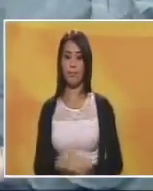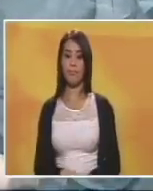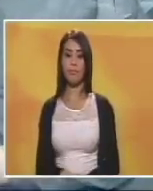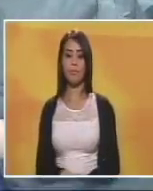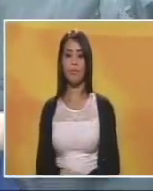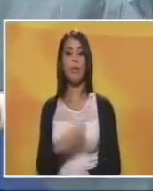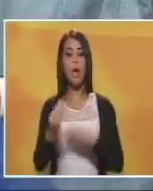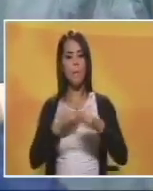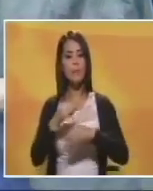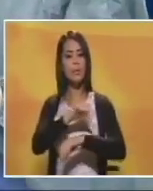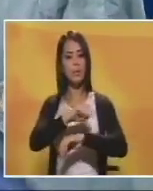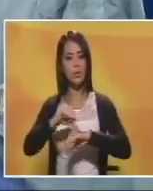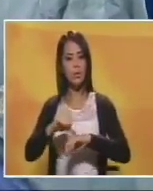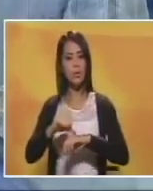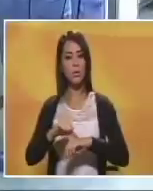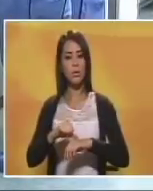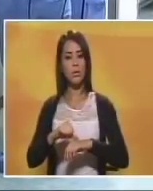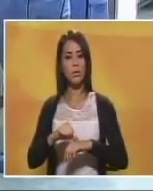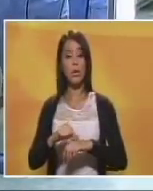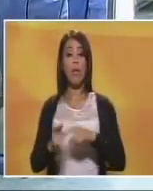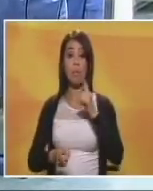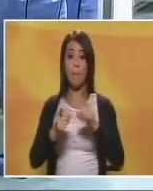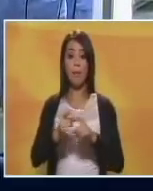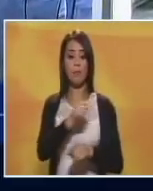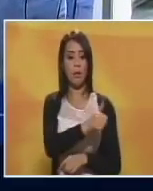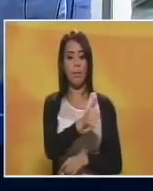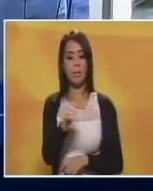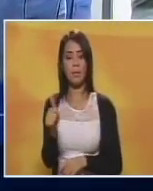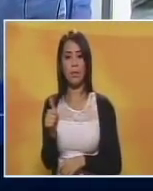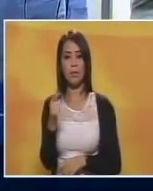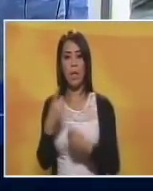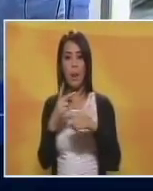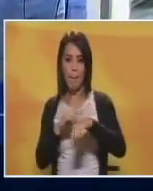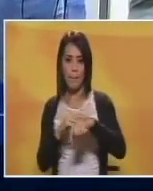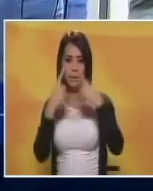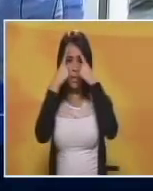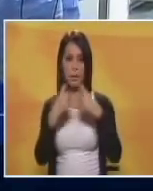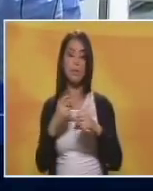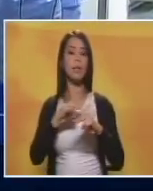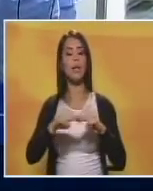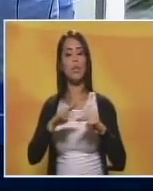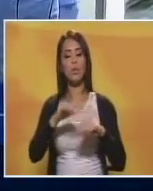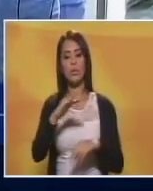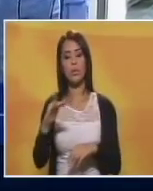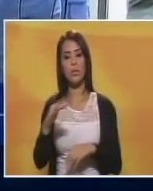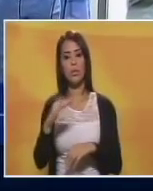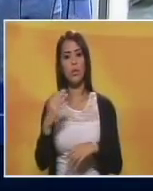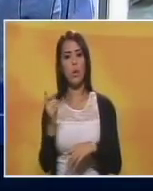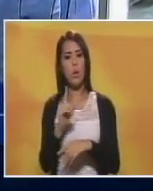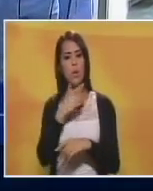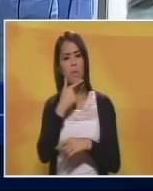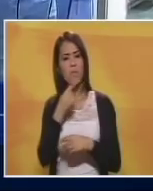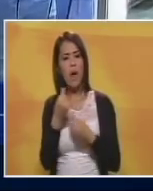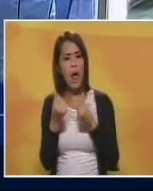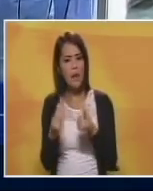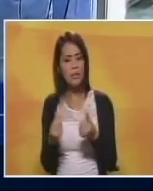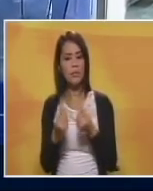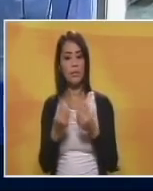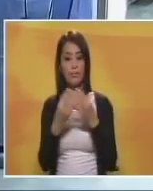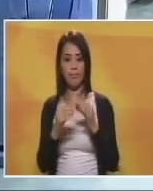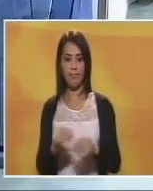la amigdalectomía, la recuperación depende de cada paciente. Según la especialista, en los niños la recuperación es mucho más sencilla. Soy